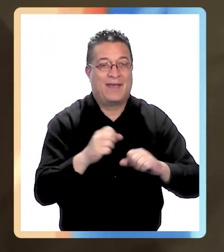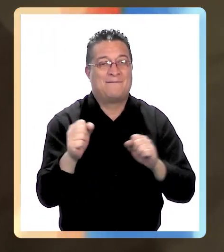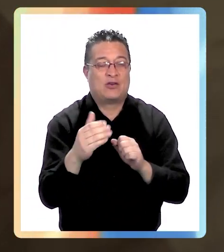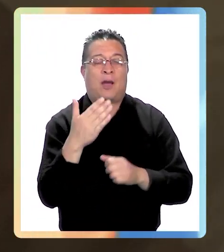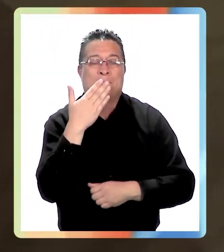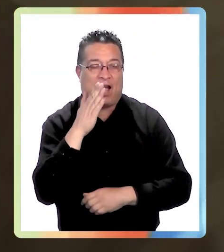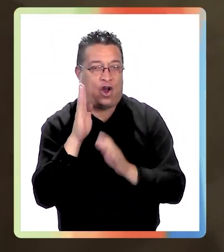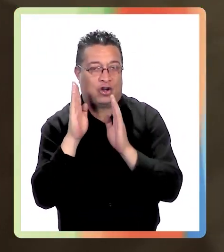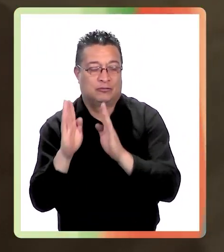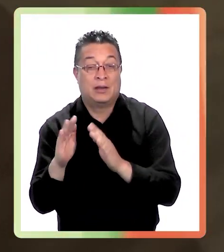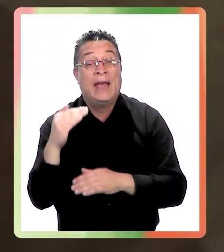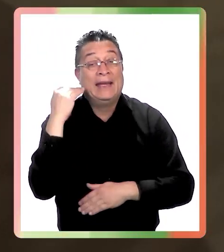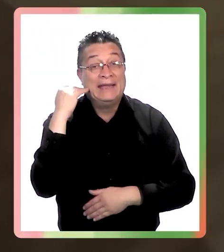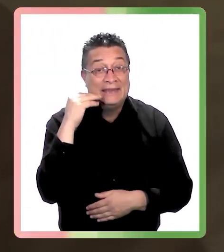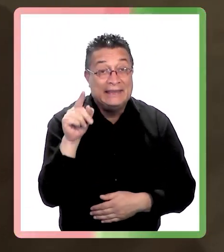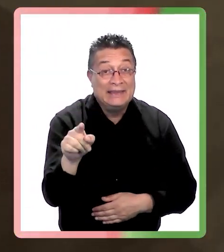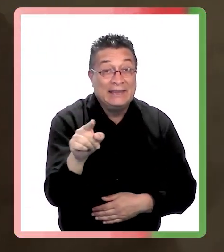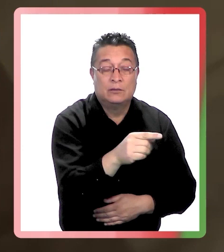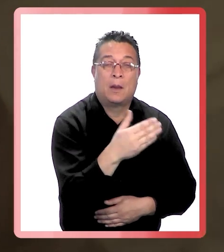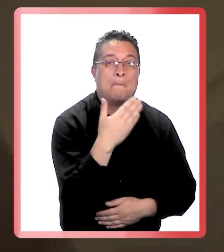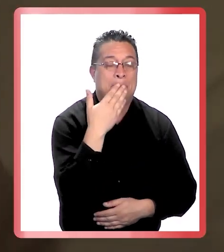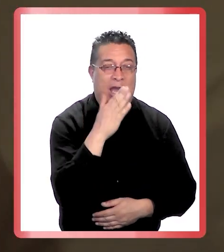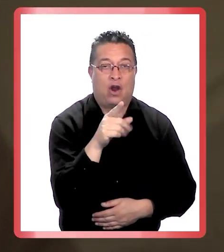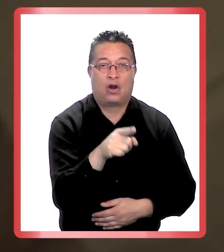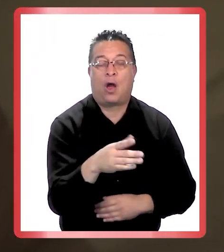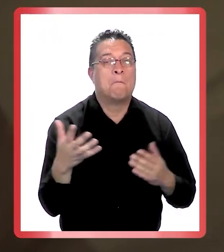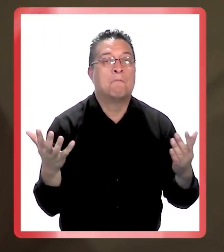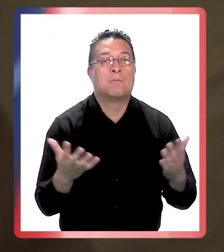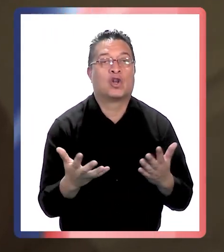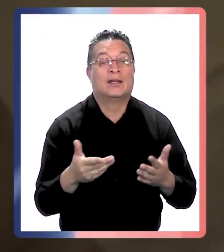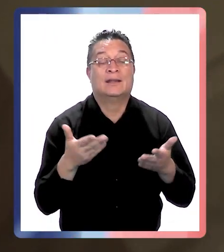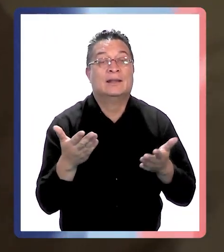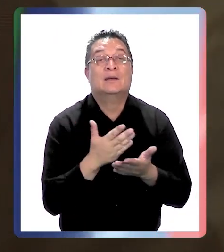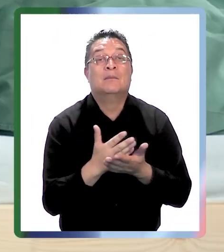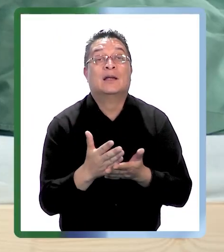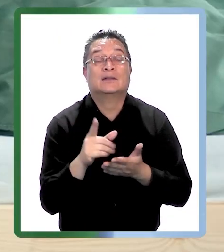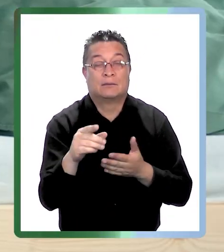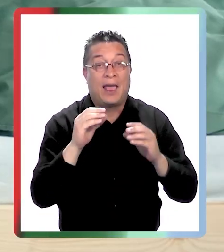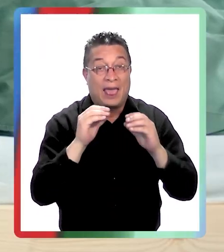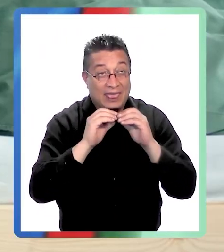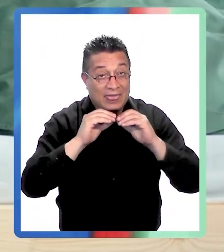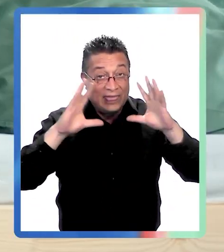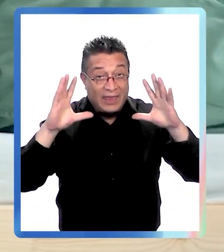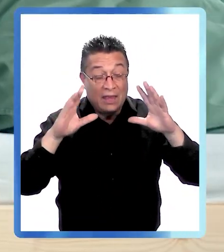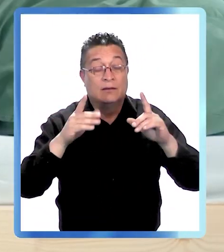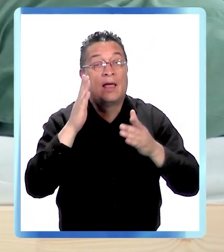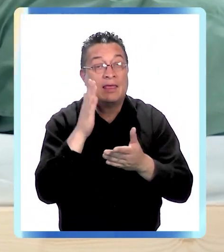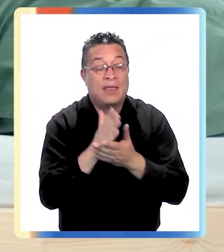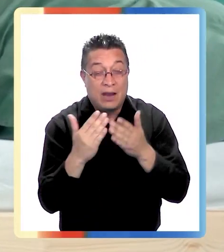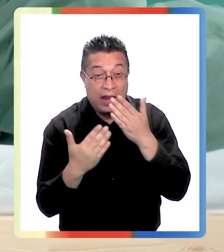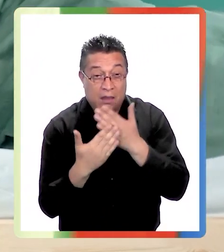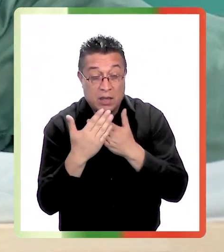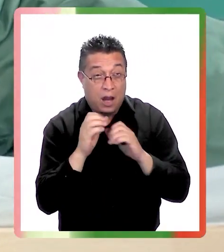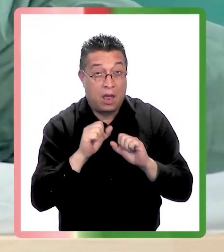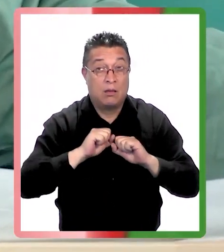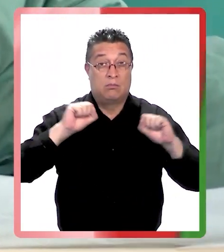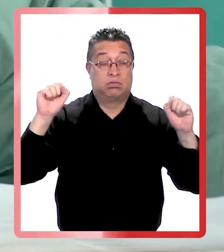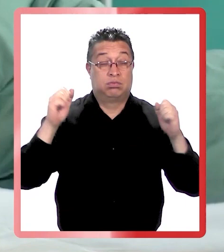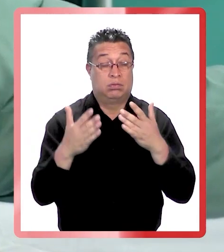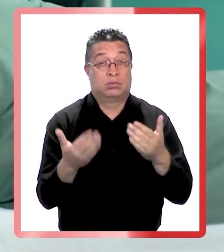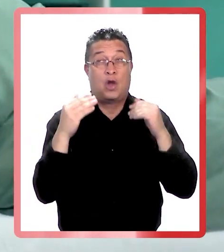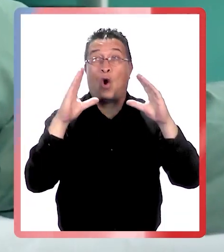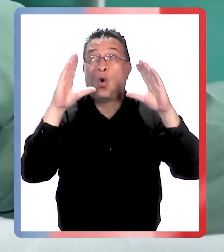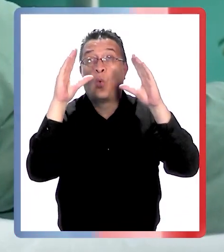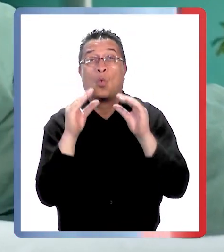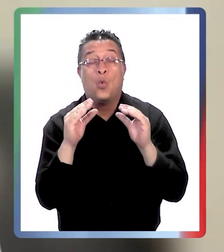de invierno, y de hecho a los niños en particular les conviene, porque lo que está pasando es que en el día, cuando tienen que despertarse en la mañana muy temprano para ir al colegio,